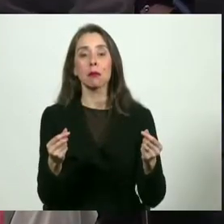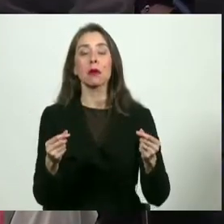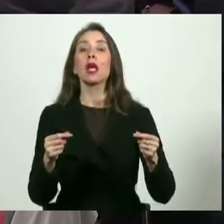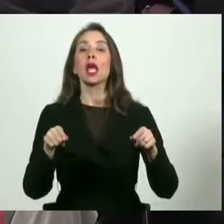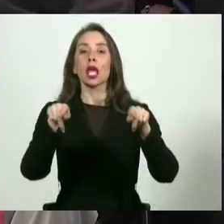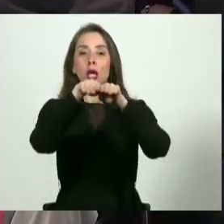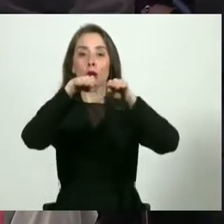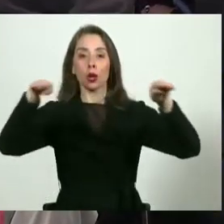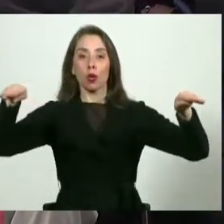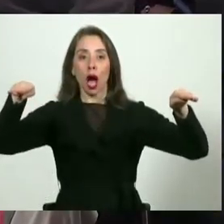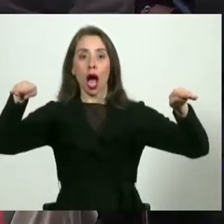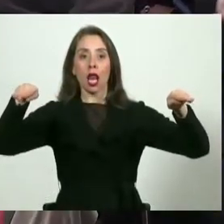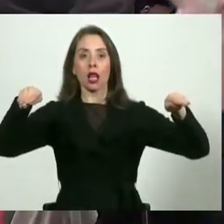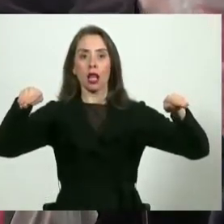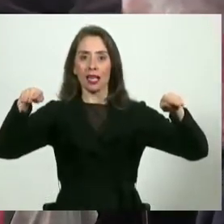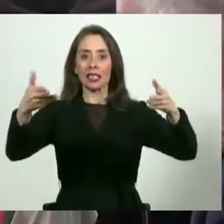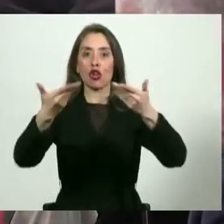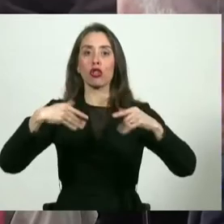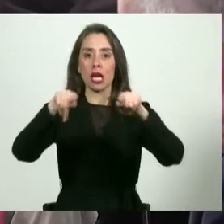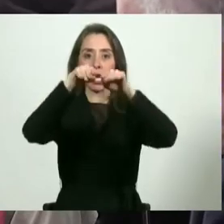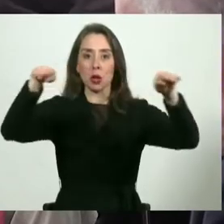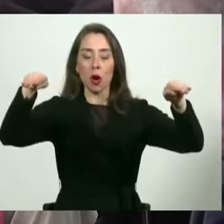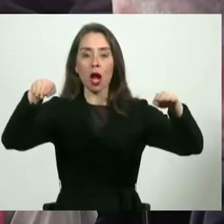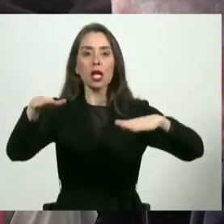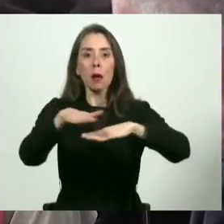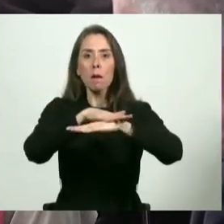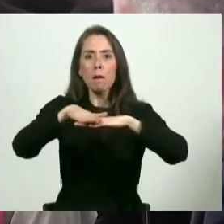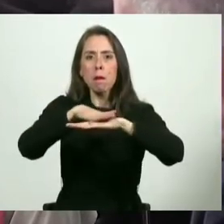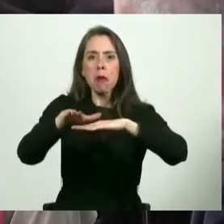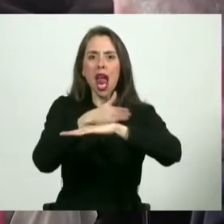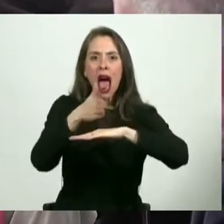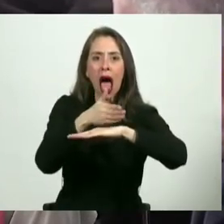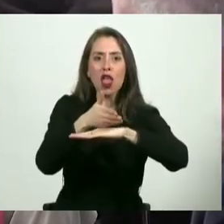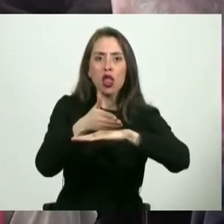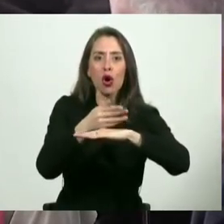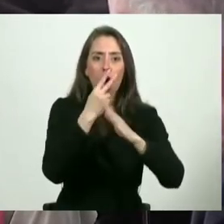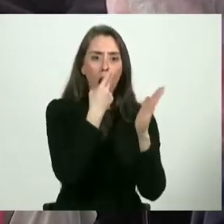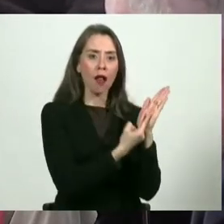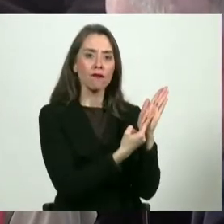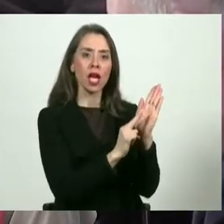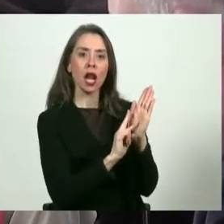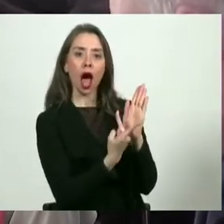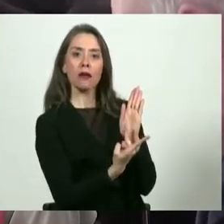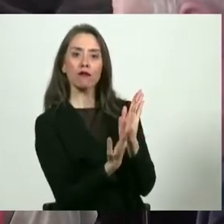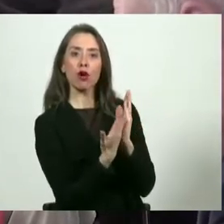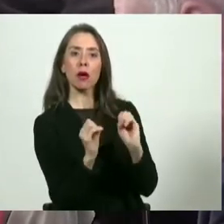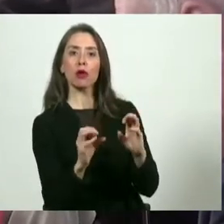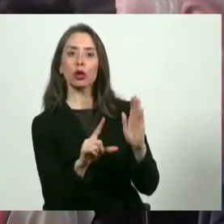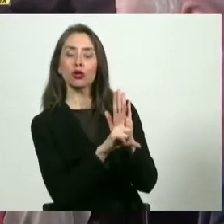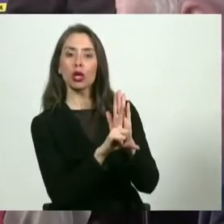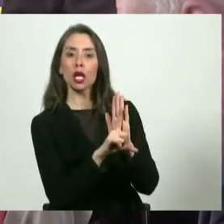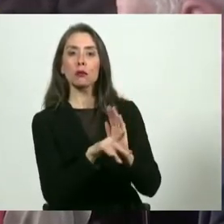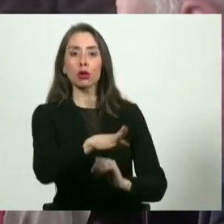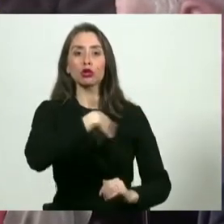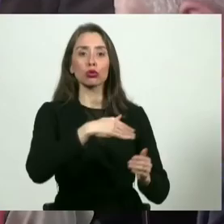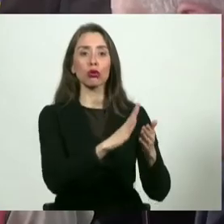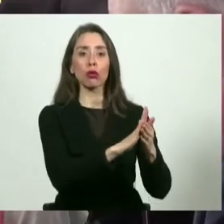cancha, y nos dejaron la cancha pelada. Esa es la realidad con la reforma educacional. Ahora, porque quedamos